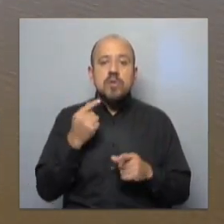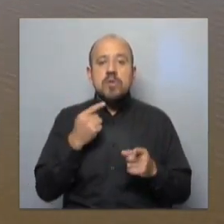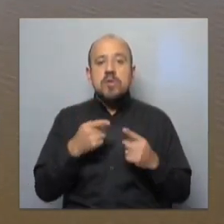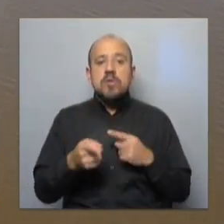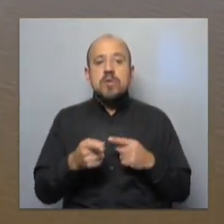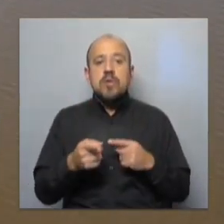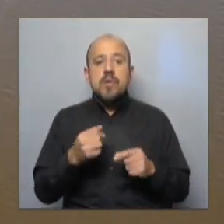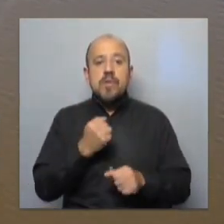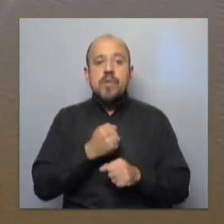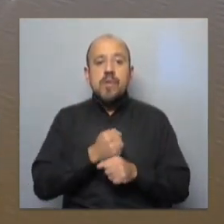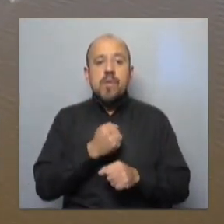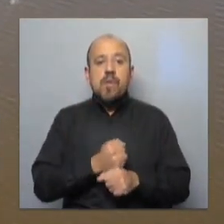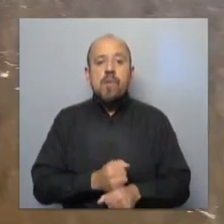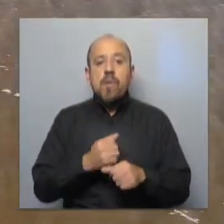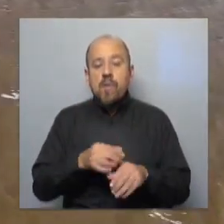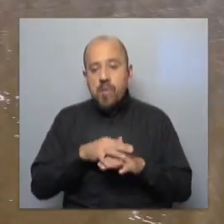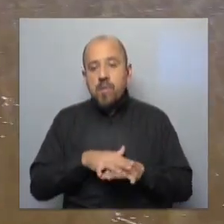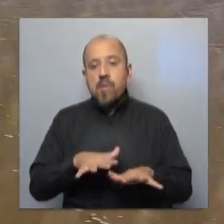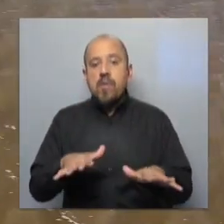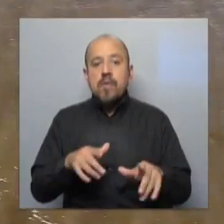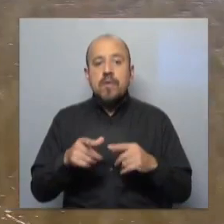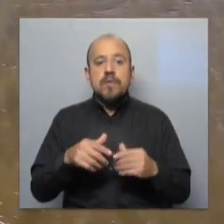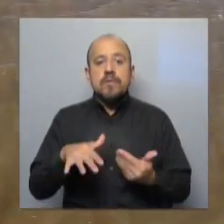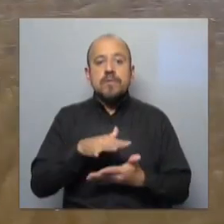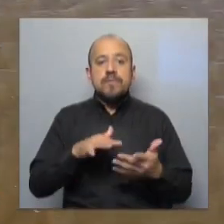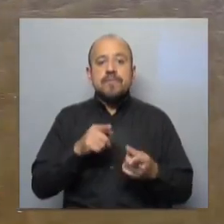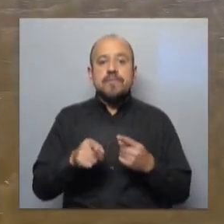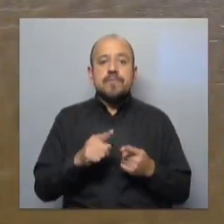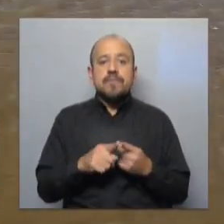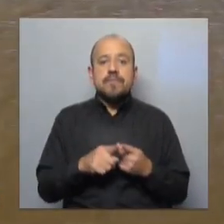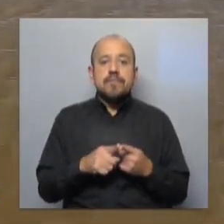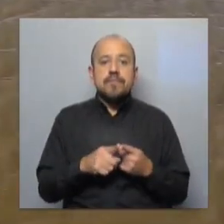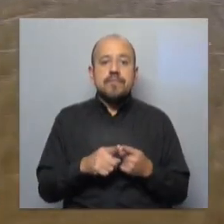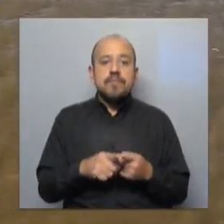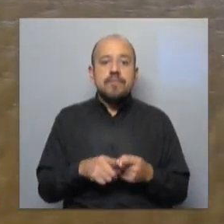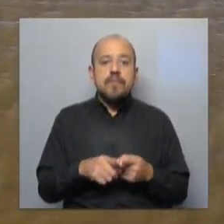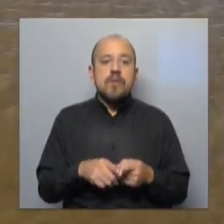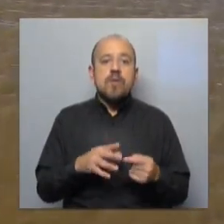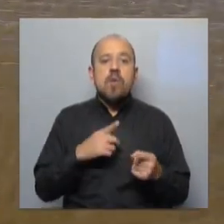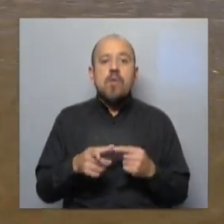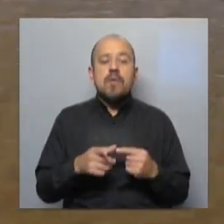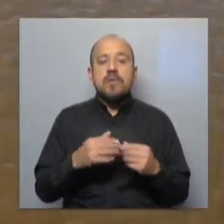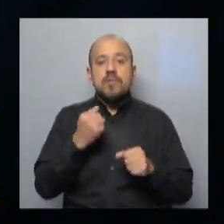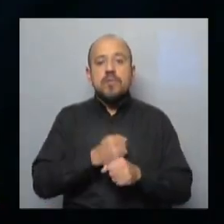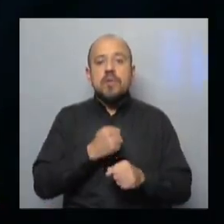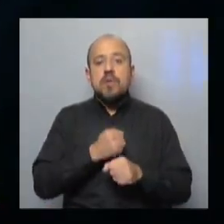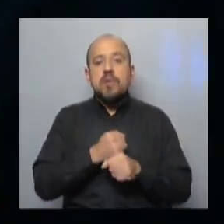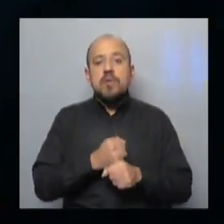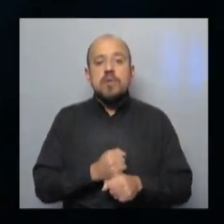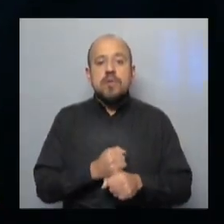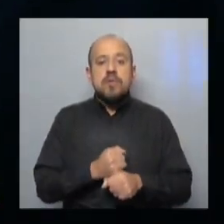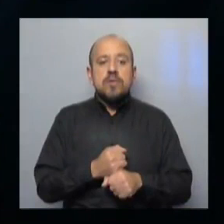trabajo que derrama después en la zona y en la región este es una obra que